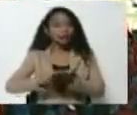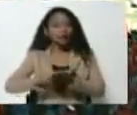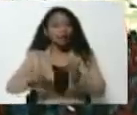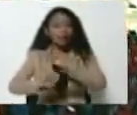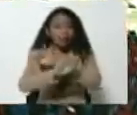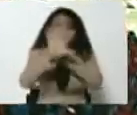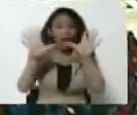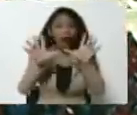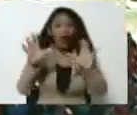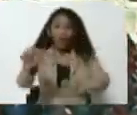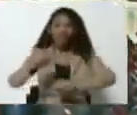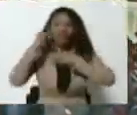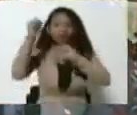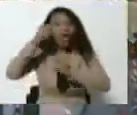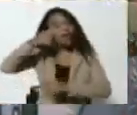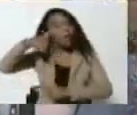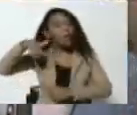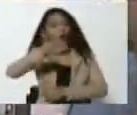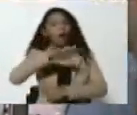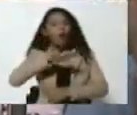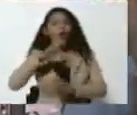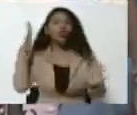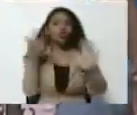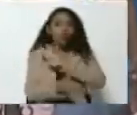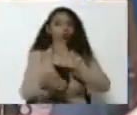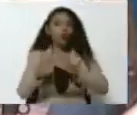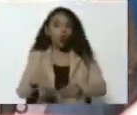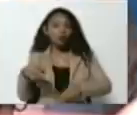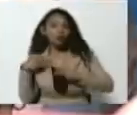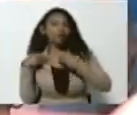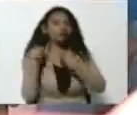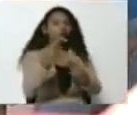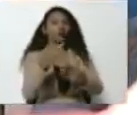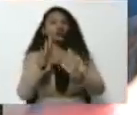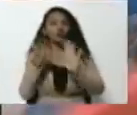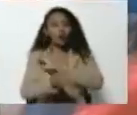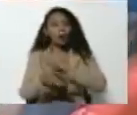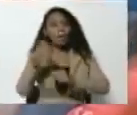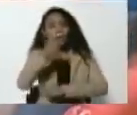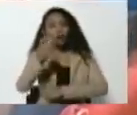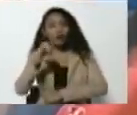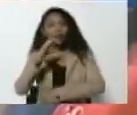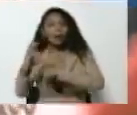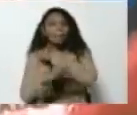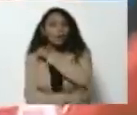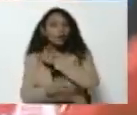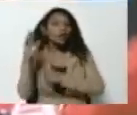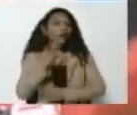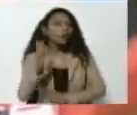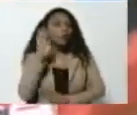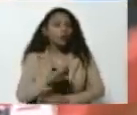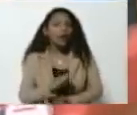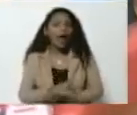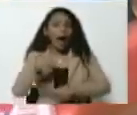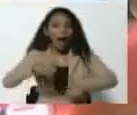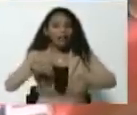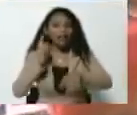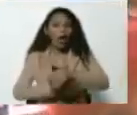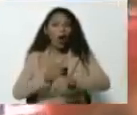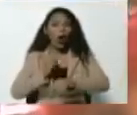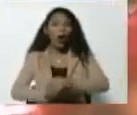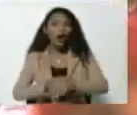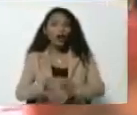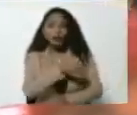la victoria del pueblo sobre los entreguistas, sobre los lacayos, a esta hora exacta,